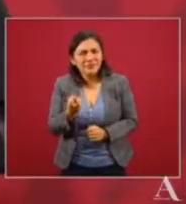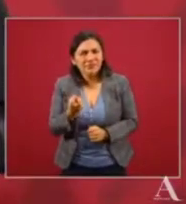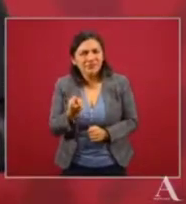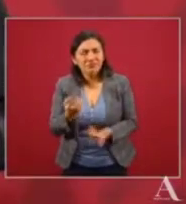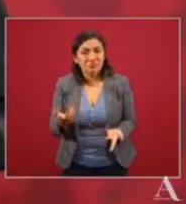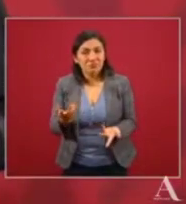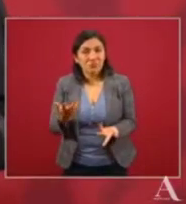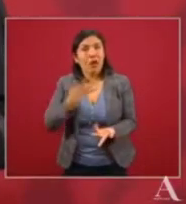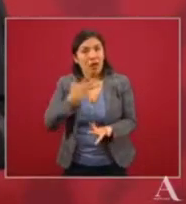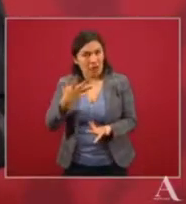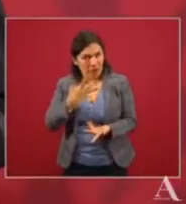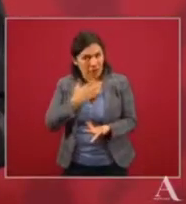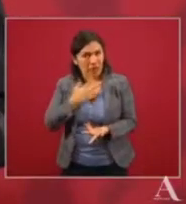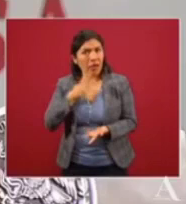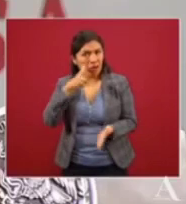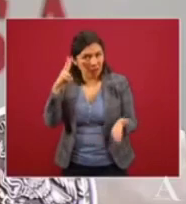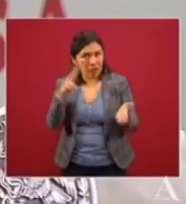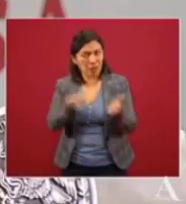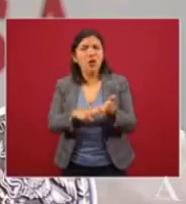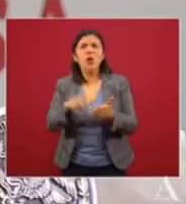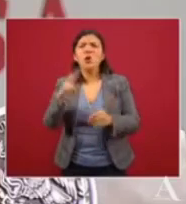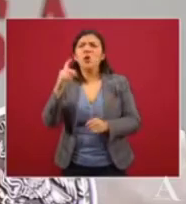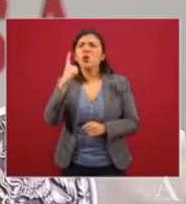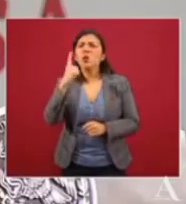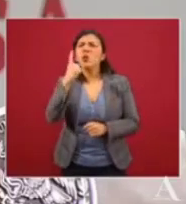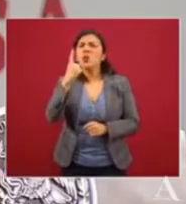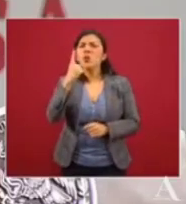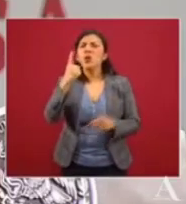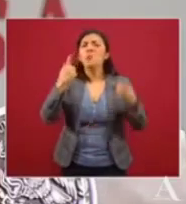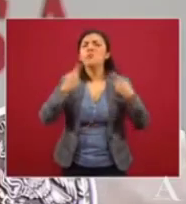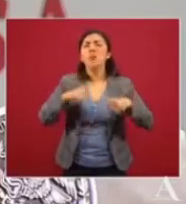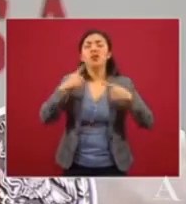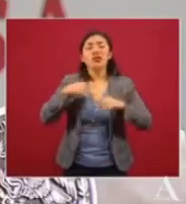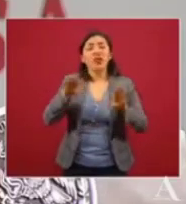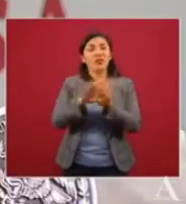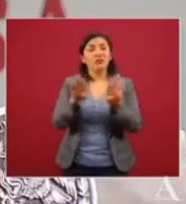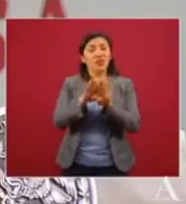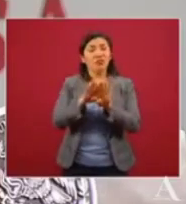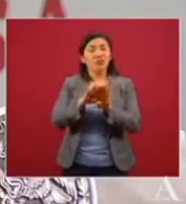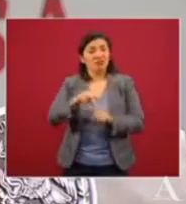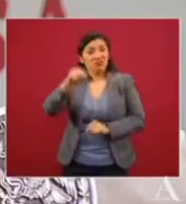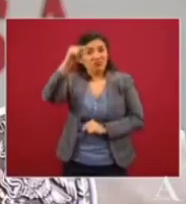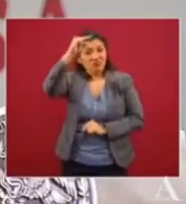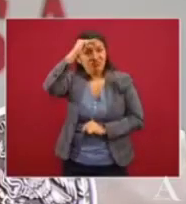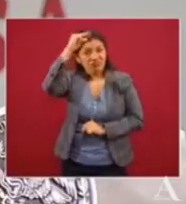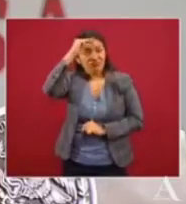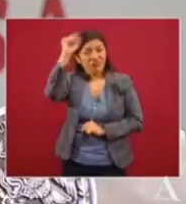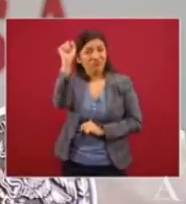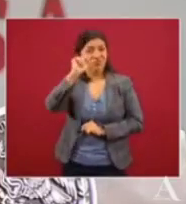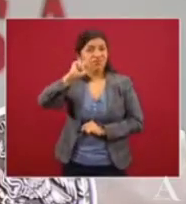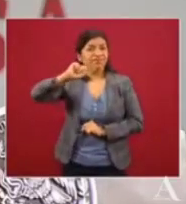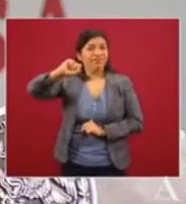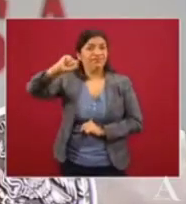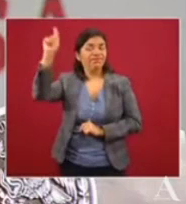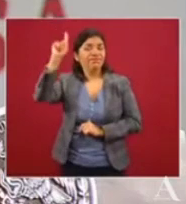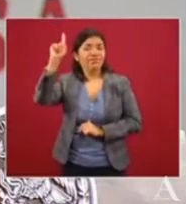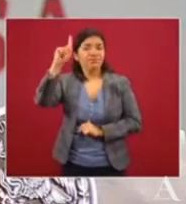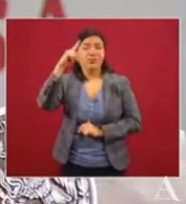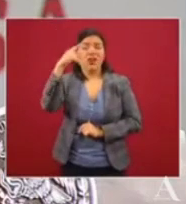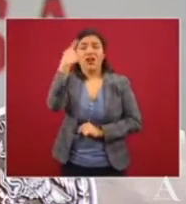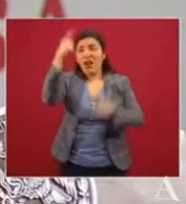constatamos en un comentario de un intelectual graduado en el